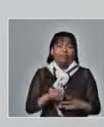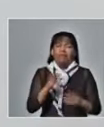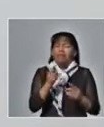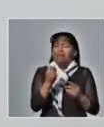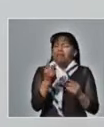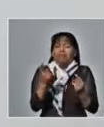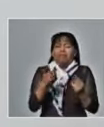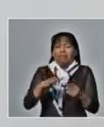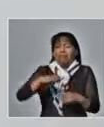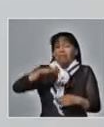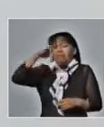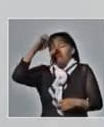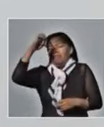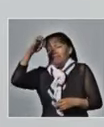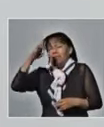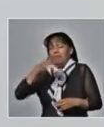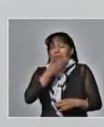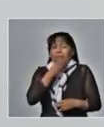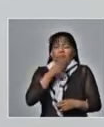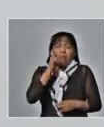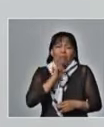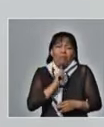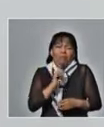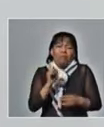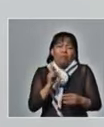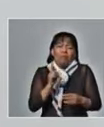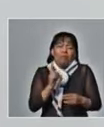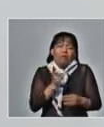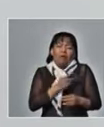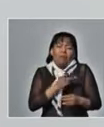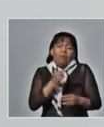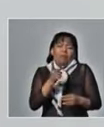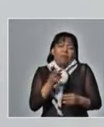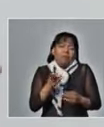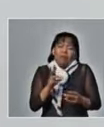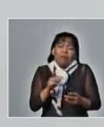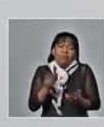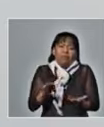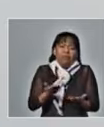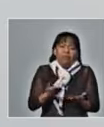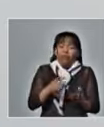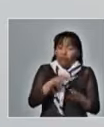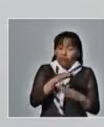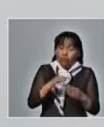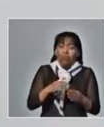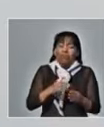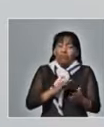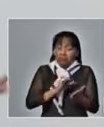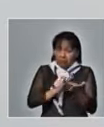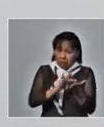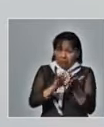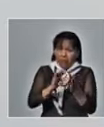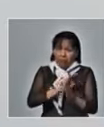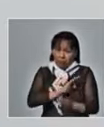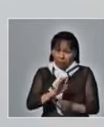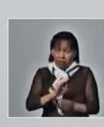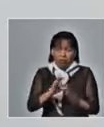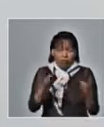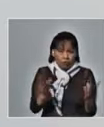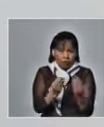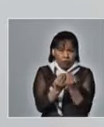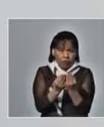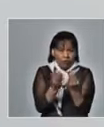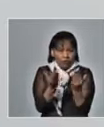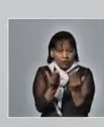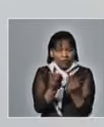edad o la condición social, todos tenemos un granito de arena que aportar y estoy convencida que juntos hacemos más. En